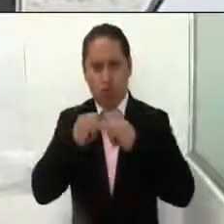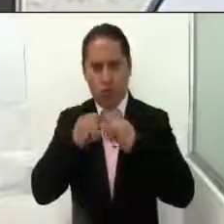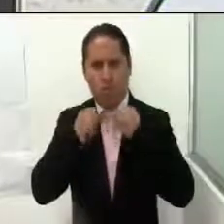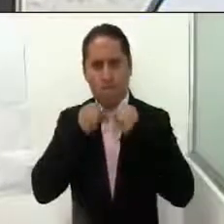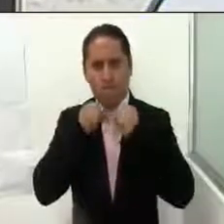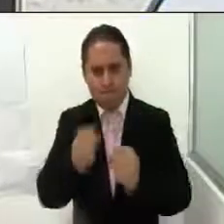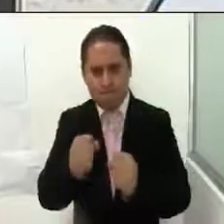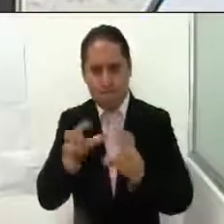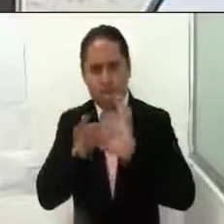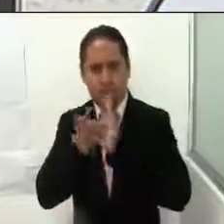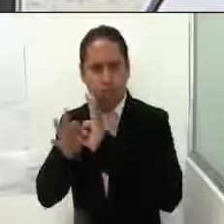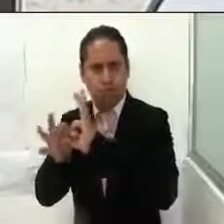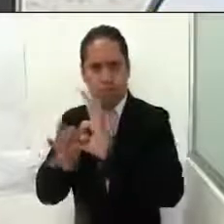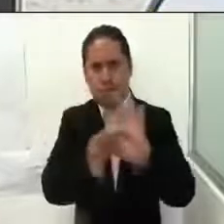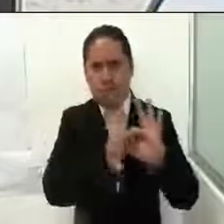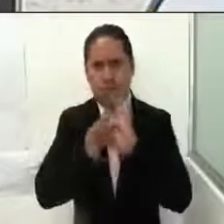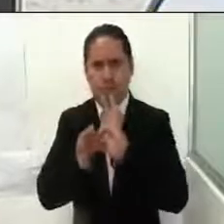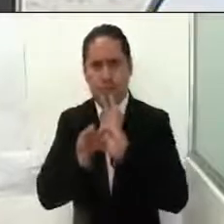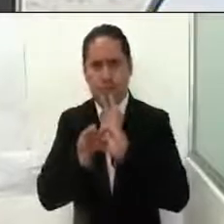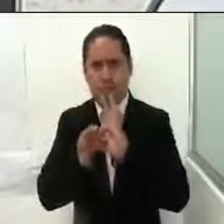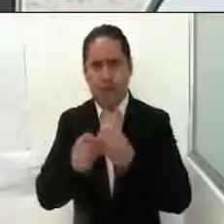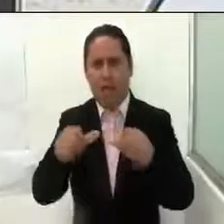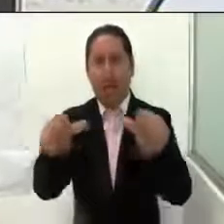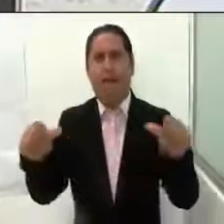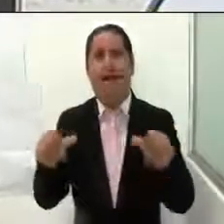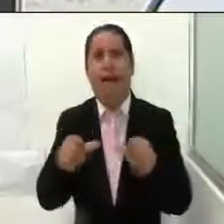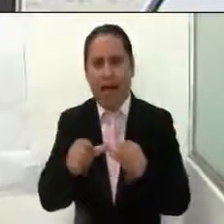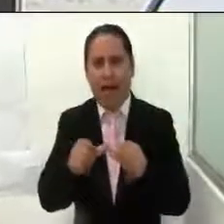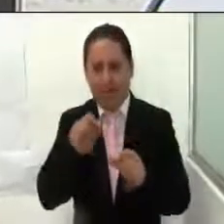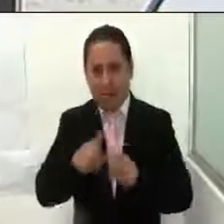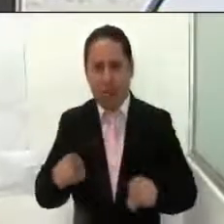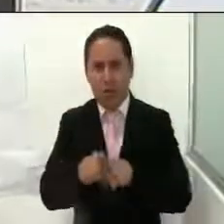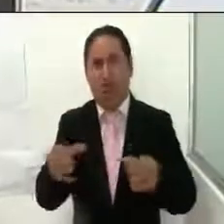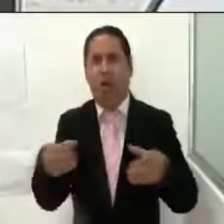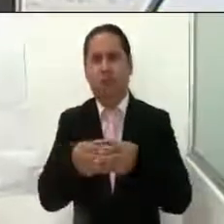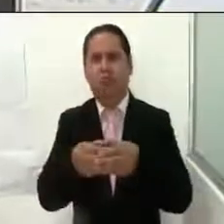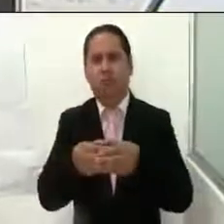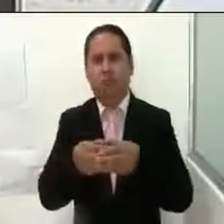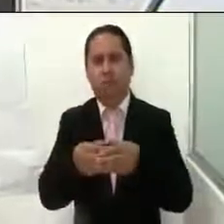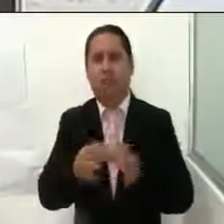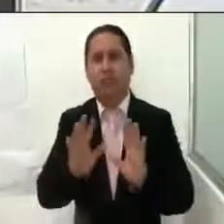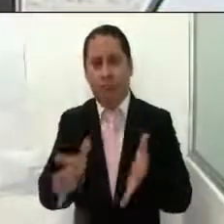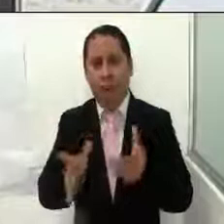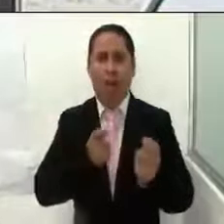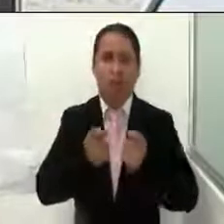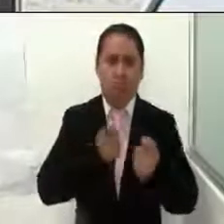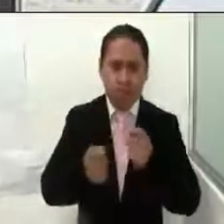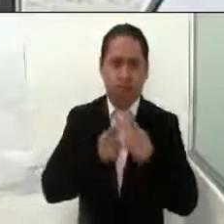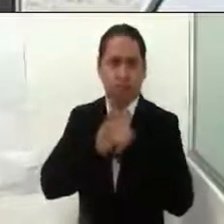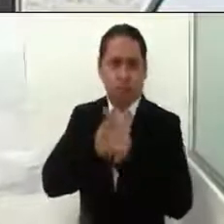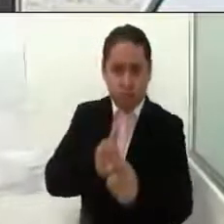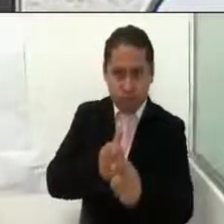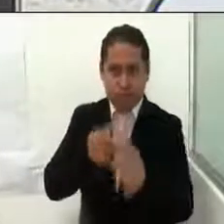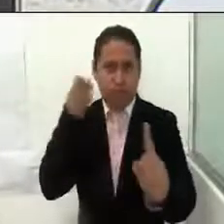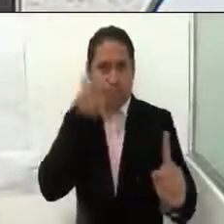vínculo entre las diversas áreas que lo integran hemos consolidado procesos continuos de asistencia